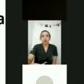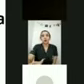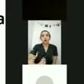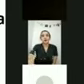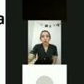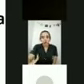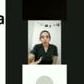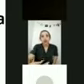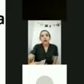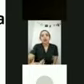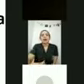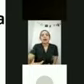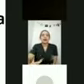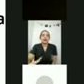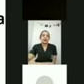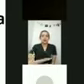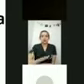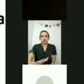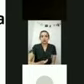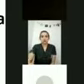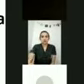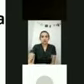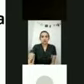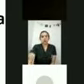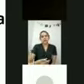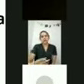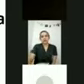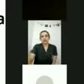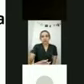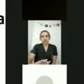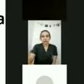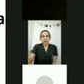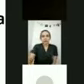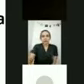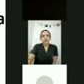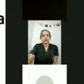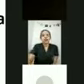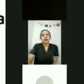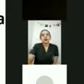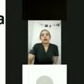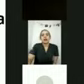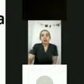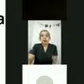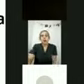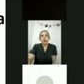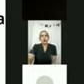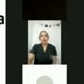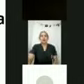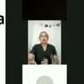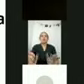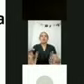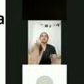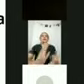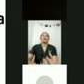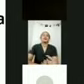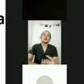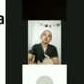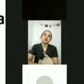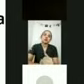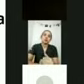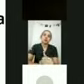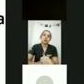historia, un resumen, entre otras muchas partes que tiene la escritura. Luego,